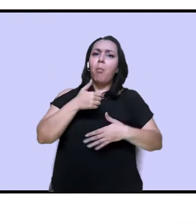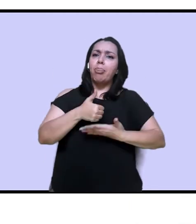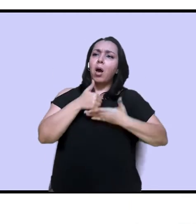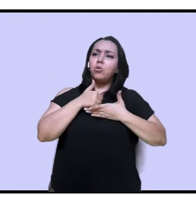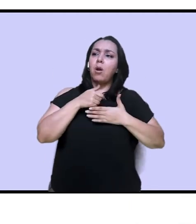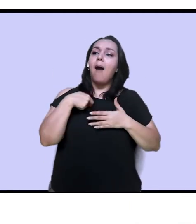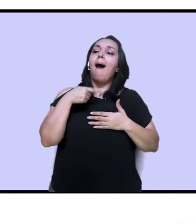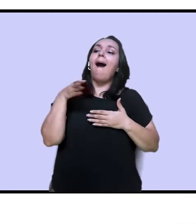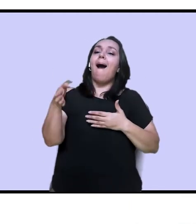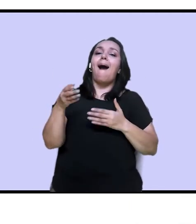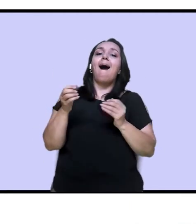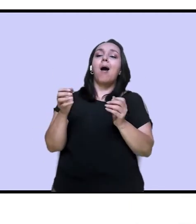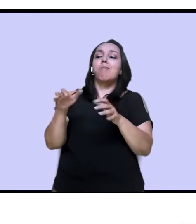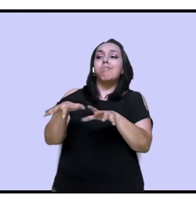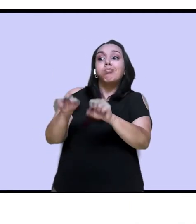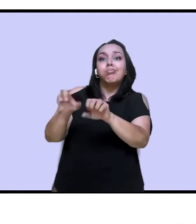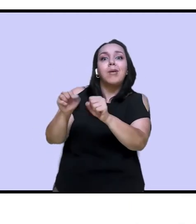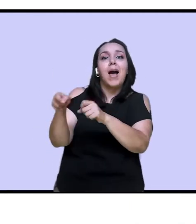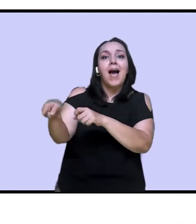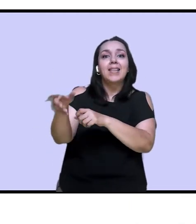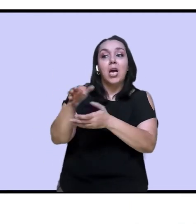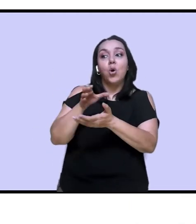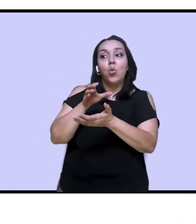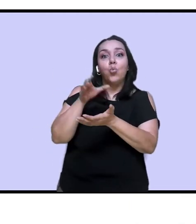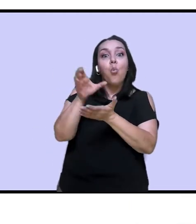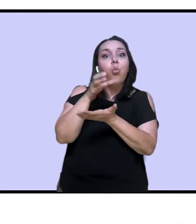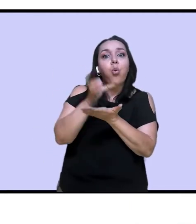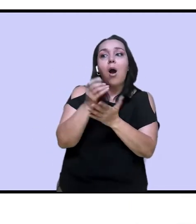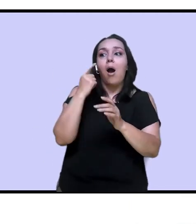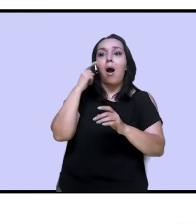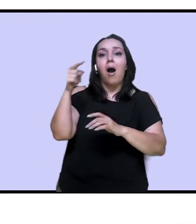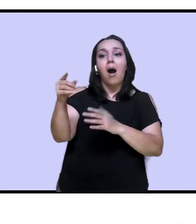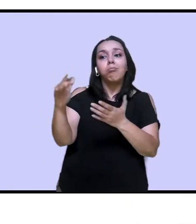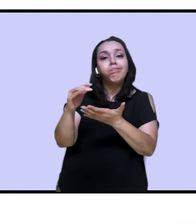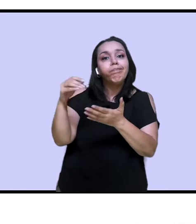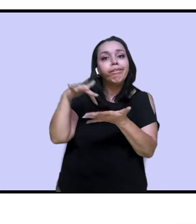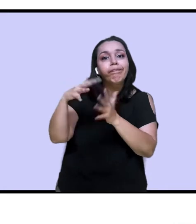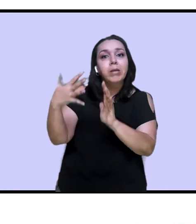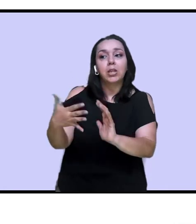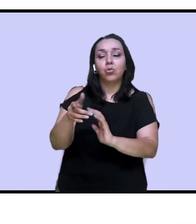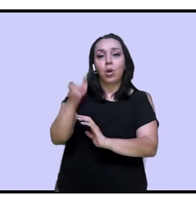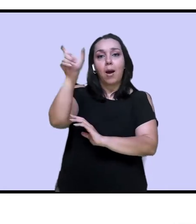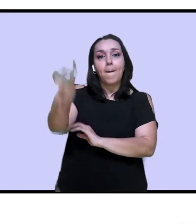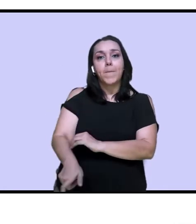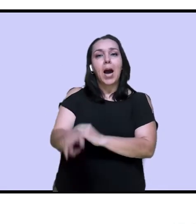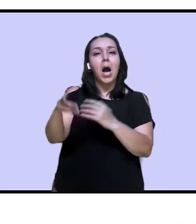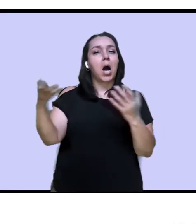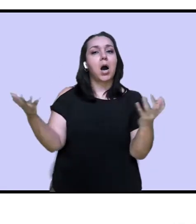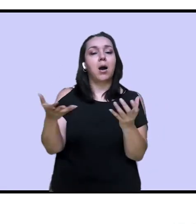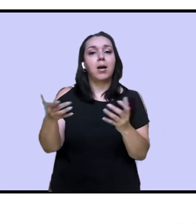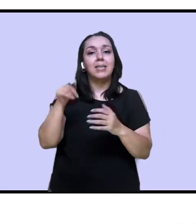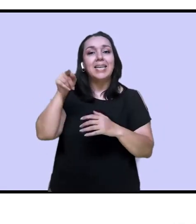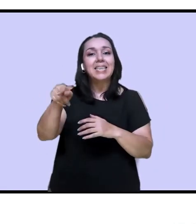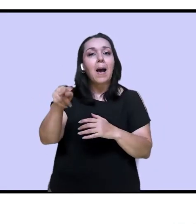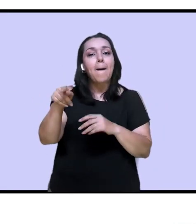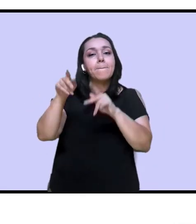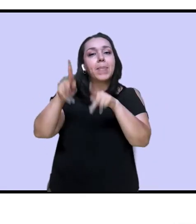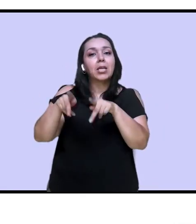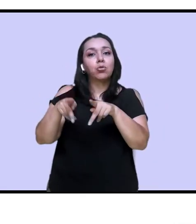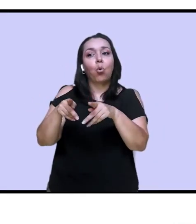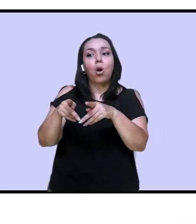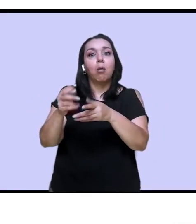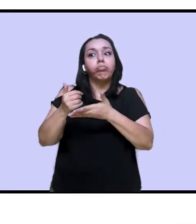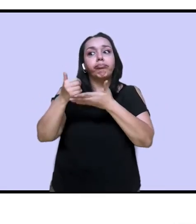me pueden ayudar a mí a enriquecer la parte curricular para poder hacer todo